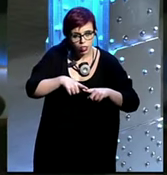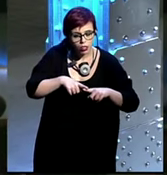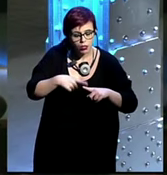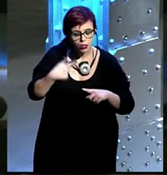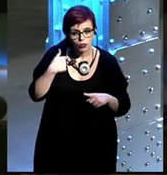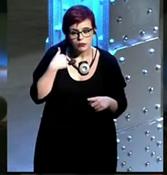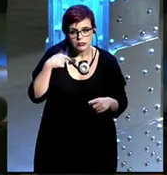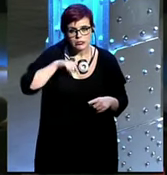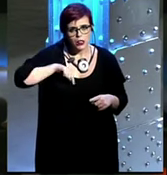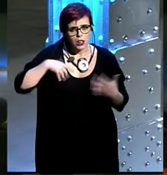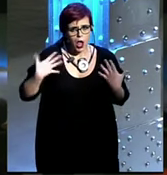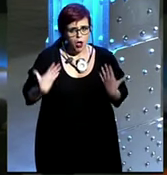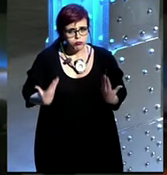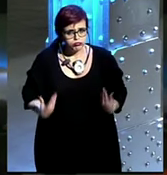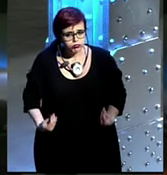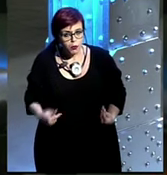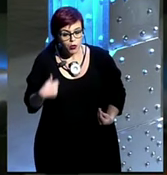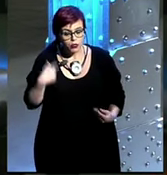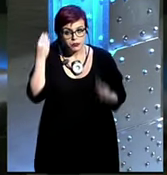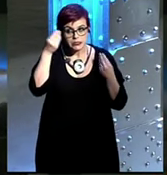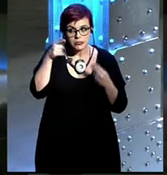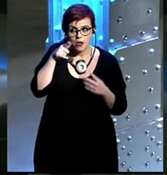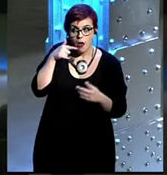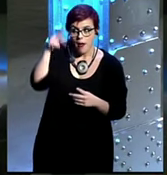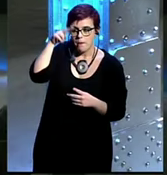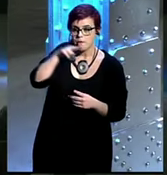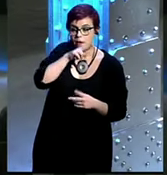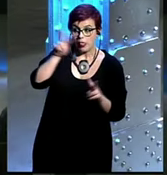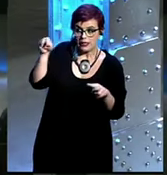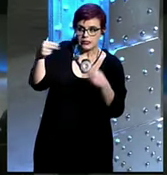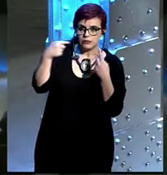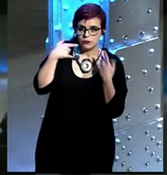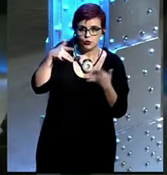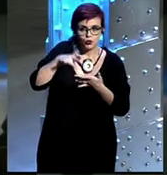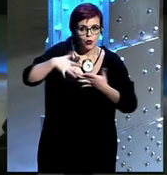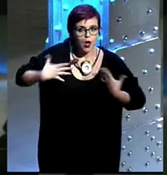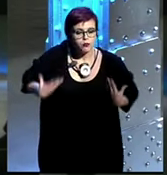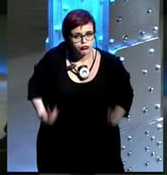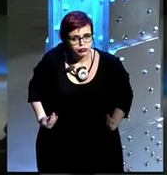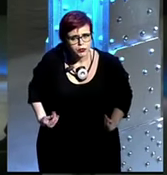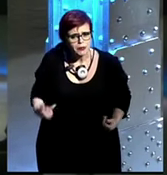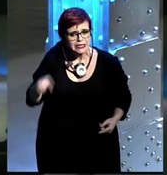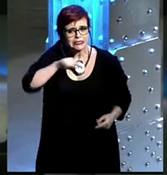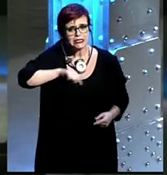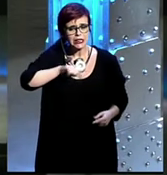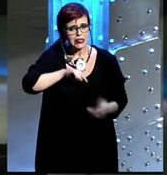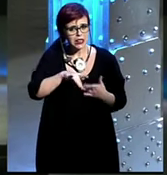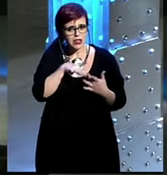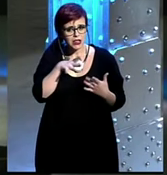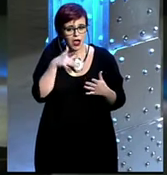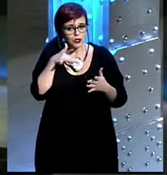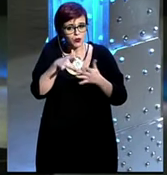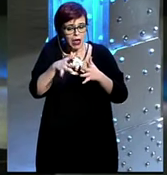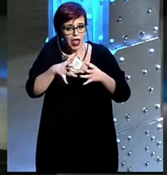muy decepcionado porque pensaba que yo iba a ser una decepción para mis padres. Estaba muy frustrado porque pensaba que los